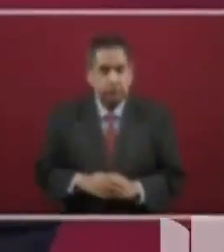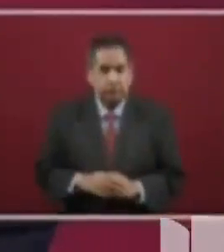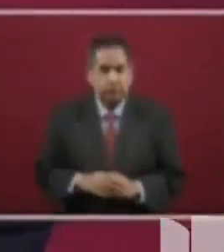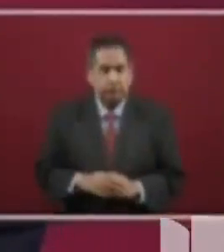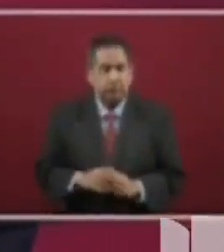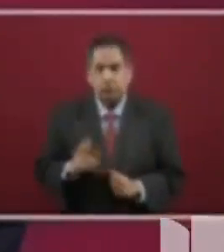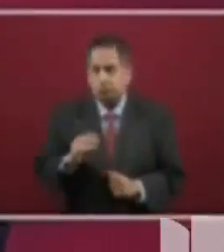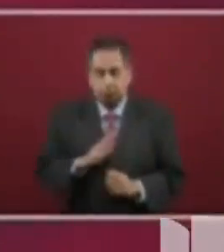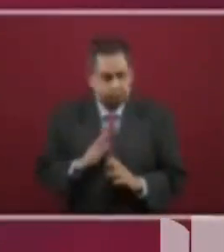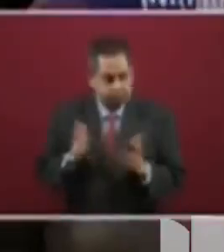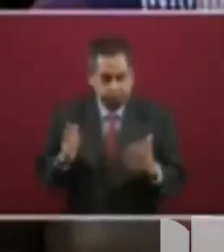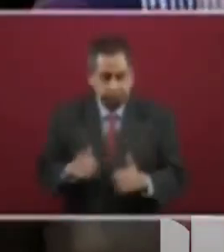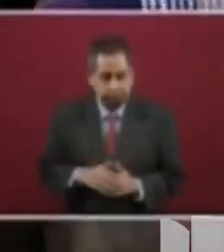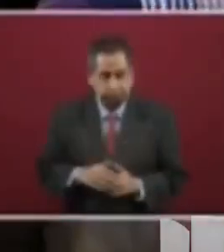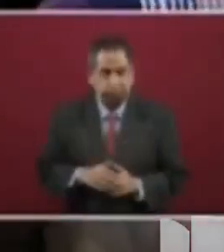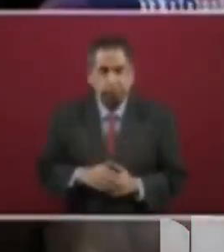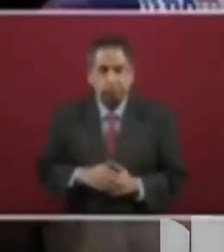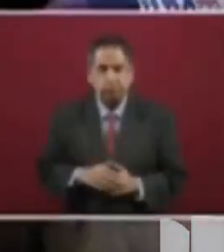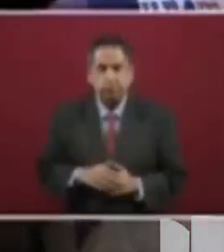hay